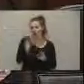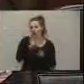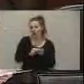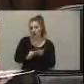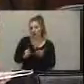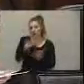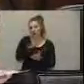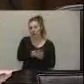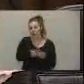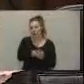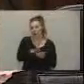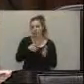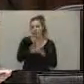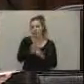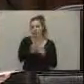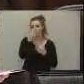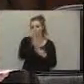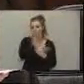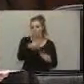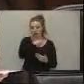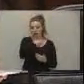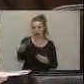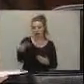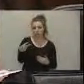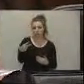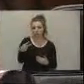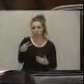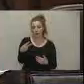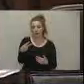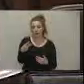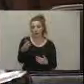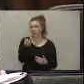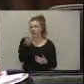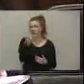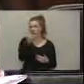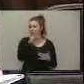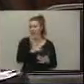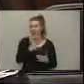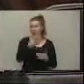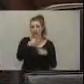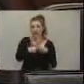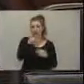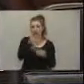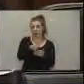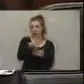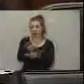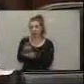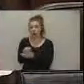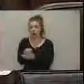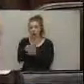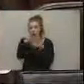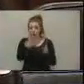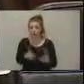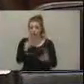que eso costaría esa gratuidad, esos cuatro millones de euros, que es la cantidad que actualmente pagan las familias y que ustedes se negaron a